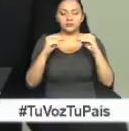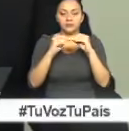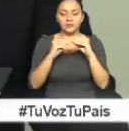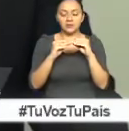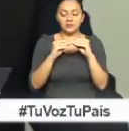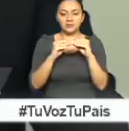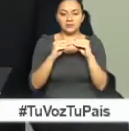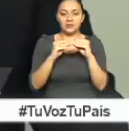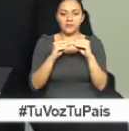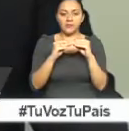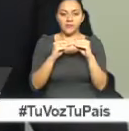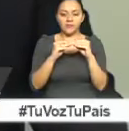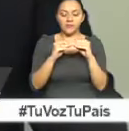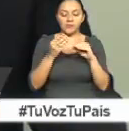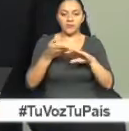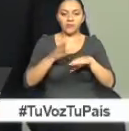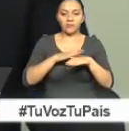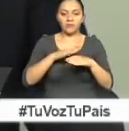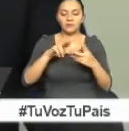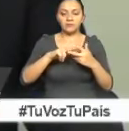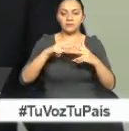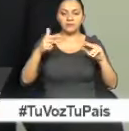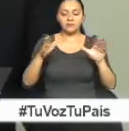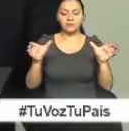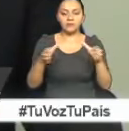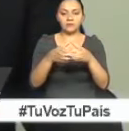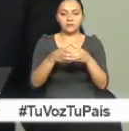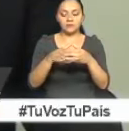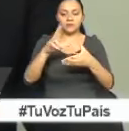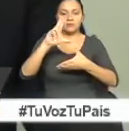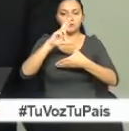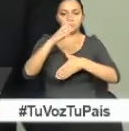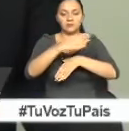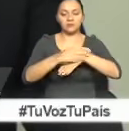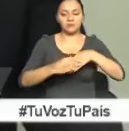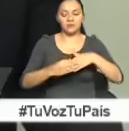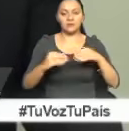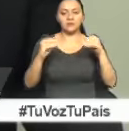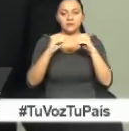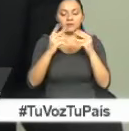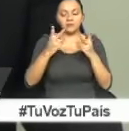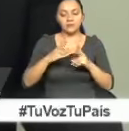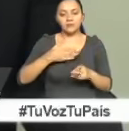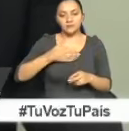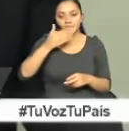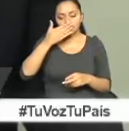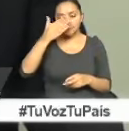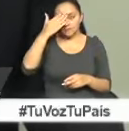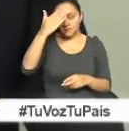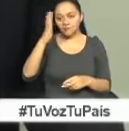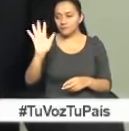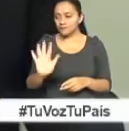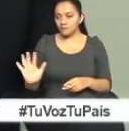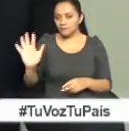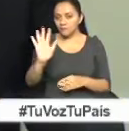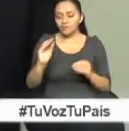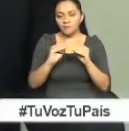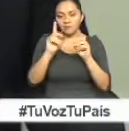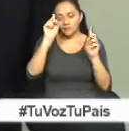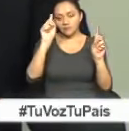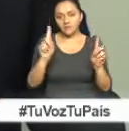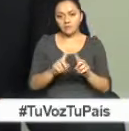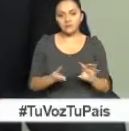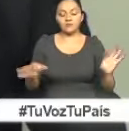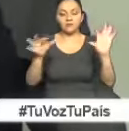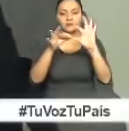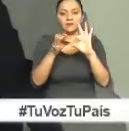temas regionales muy fructíferas, tanto de América Latina como de Medio Oriente. Fueron firmados acuerdos, uno en el sector